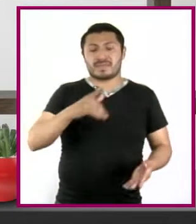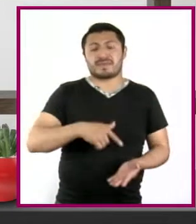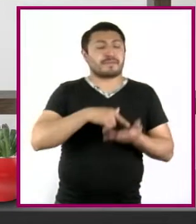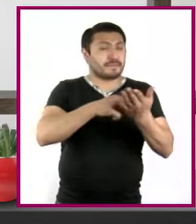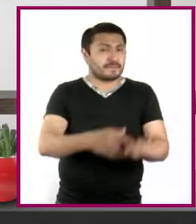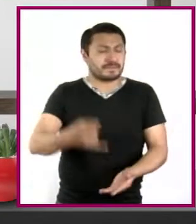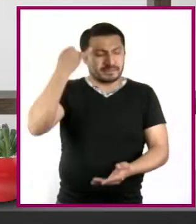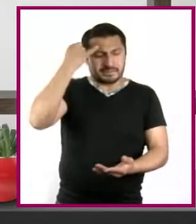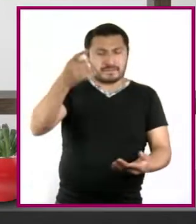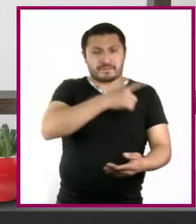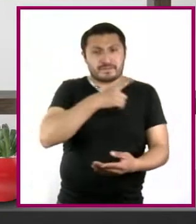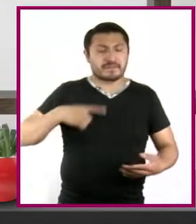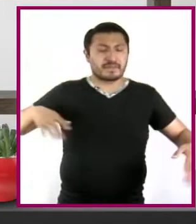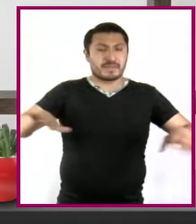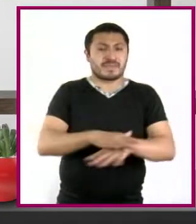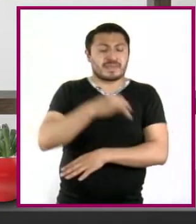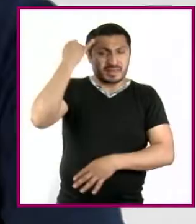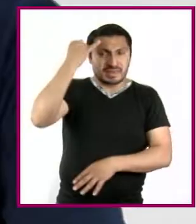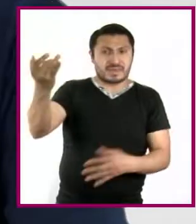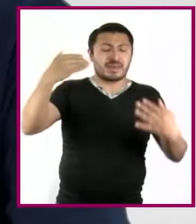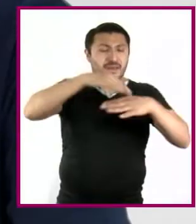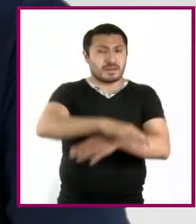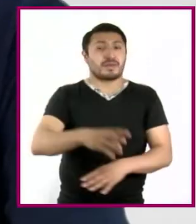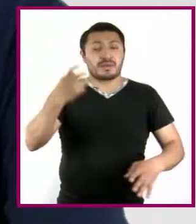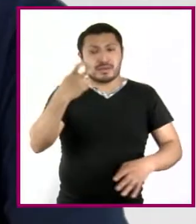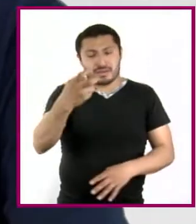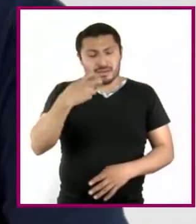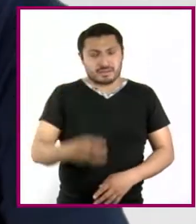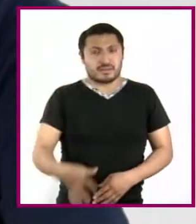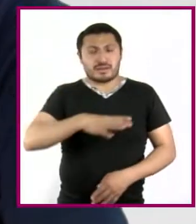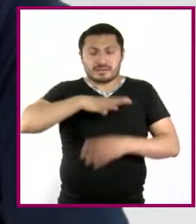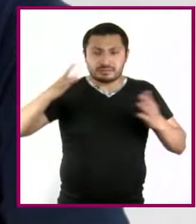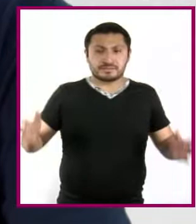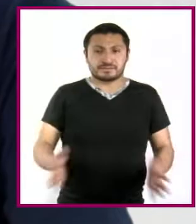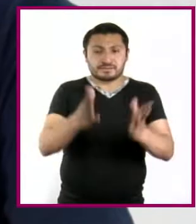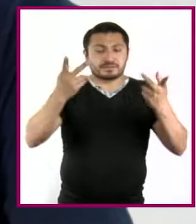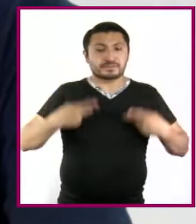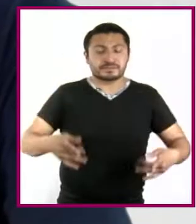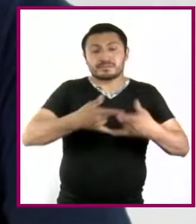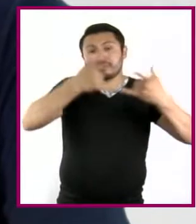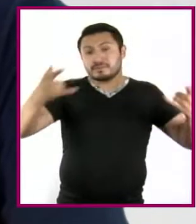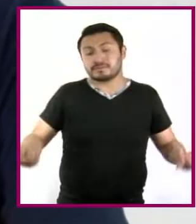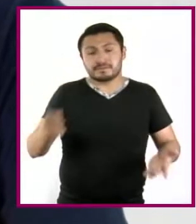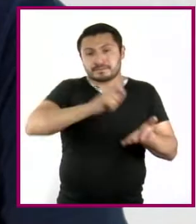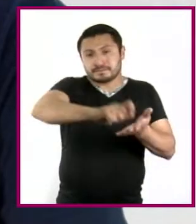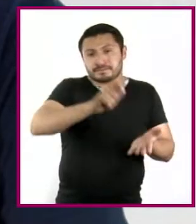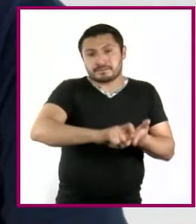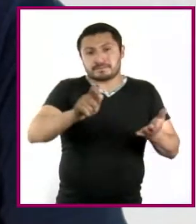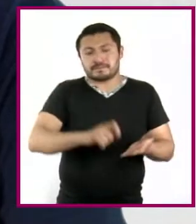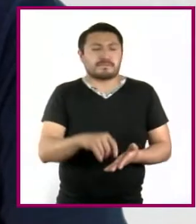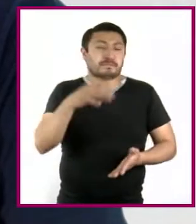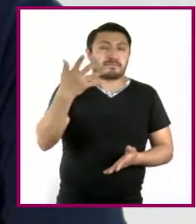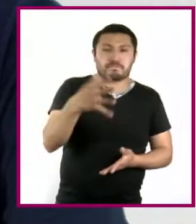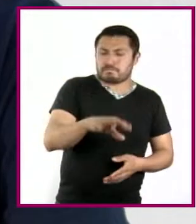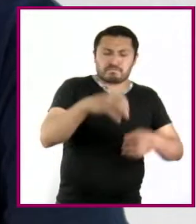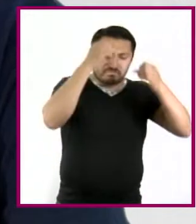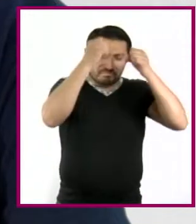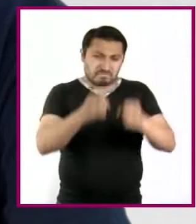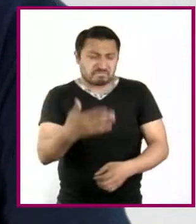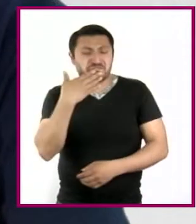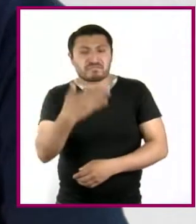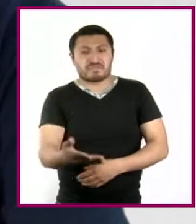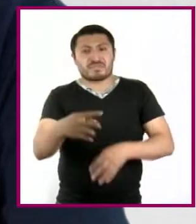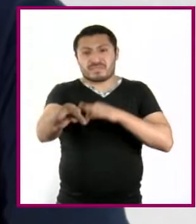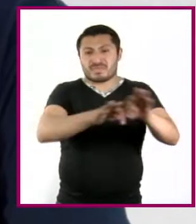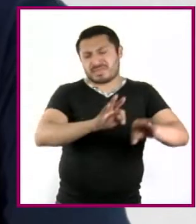debe modificar nuestra visión sobre esta disciplina. Ha impulsado a muchos historiadores a inscribir, de forma más o menos convincente, sus